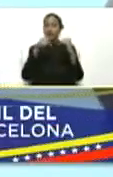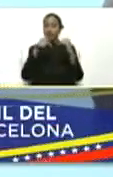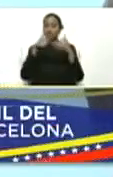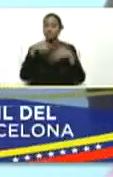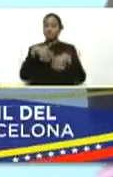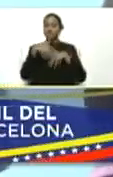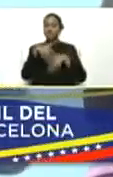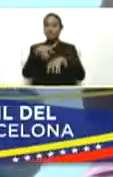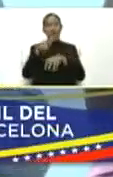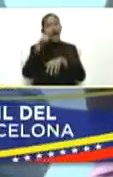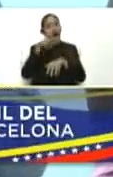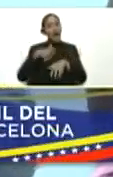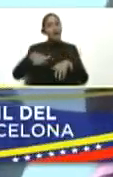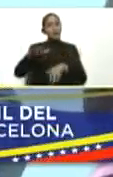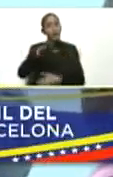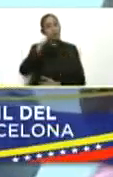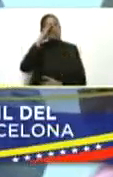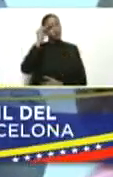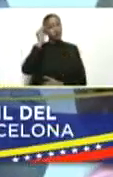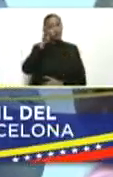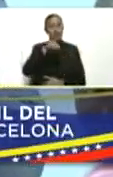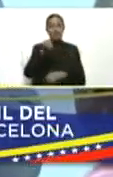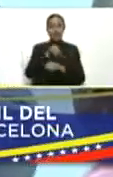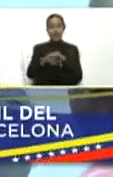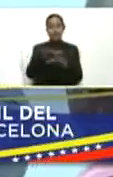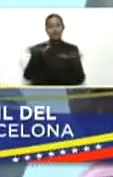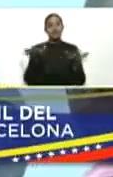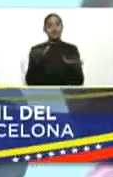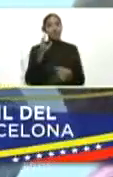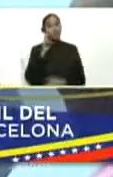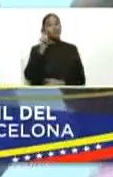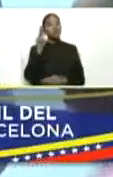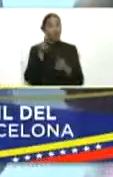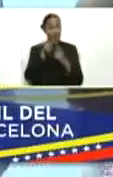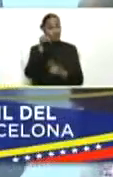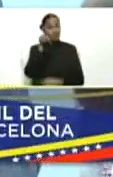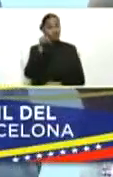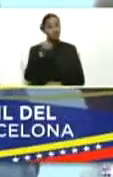pues. Amén. Gracias. Amén. Nos vemos allá.